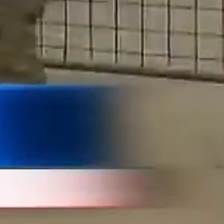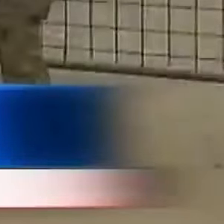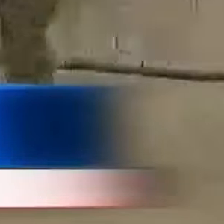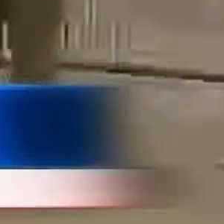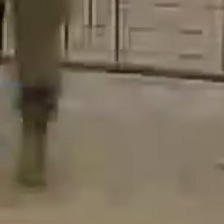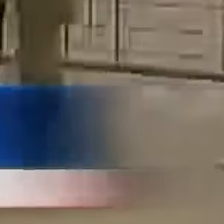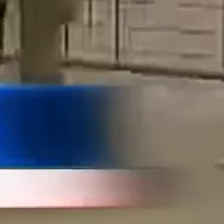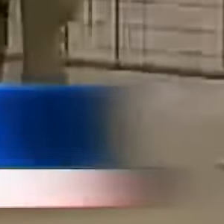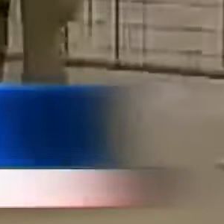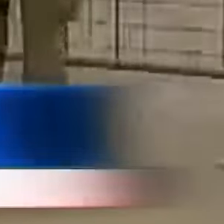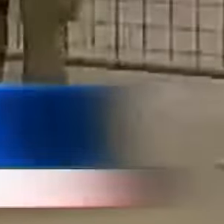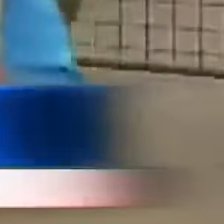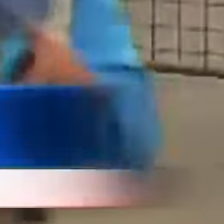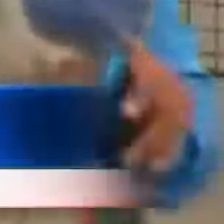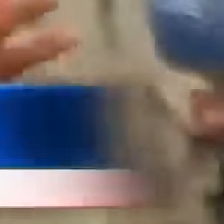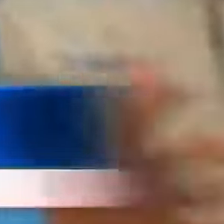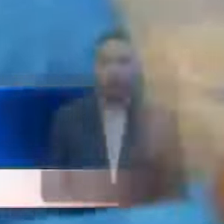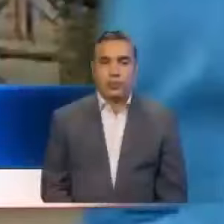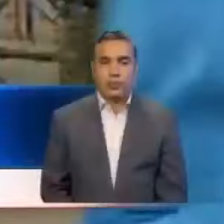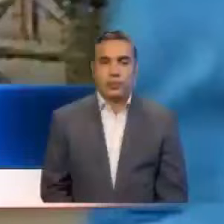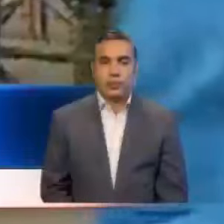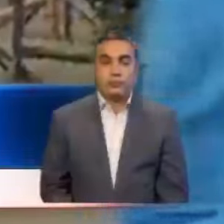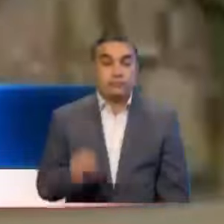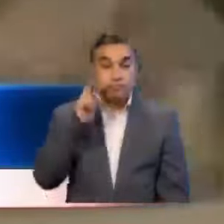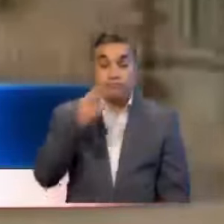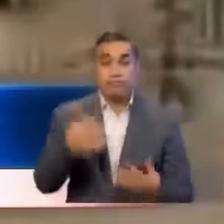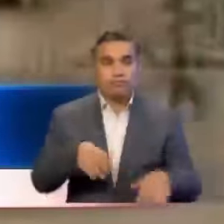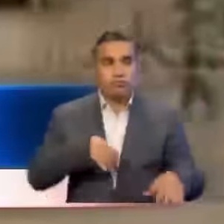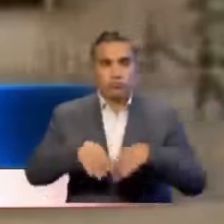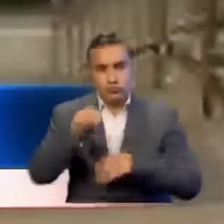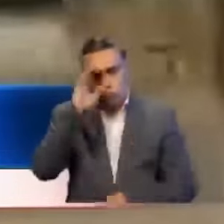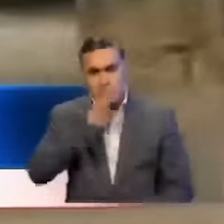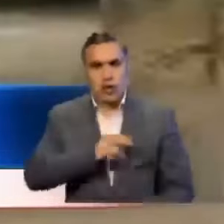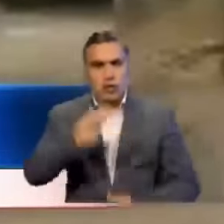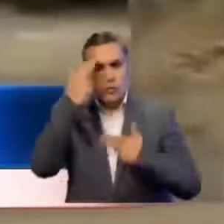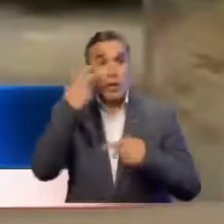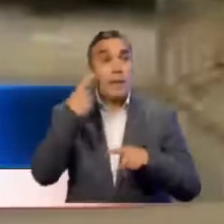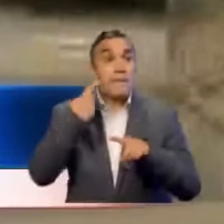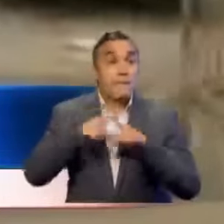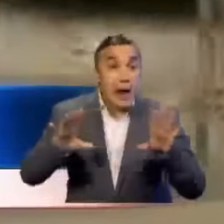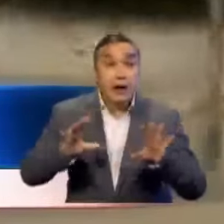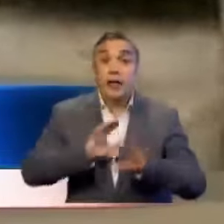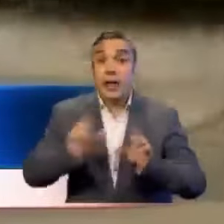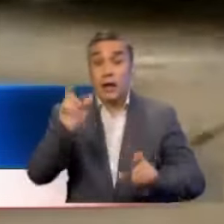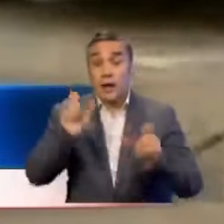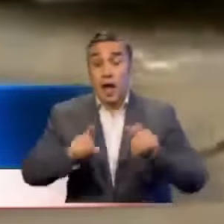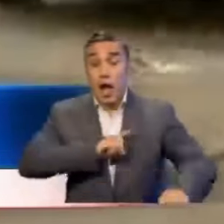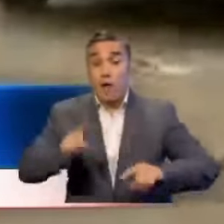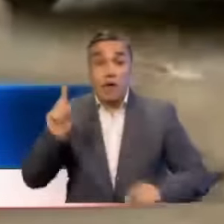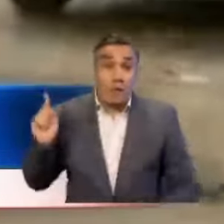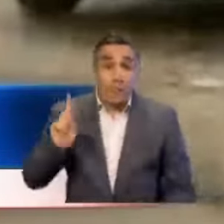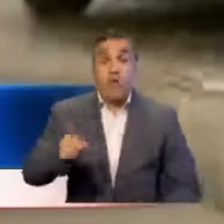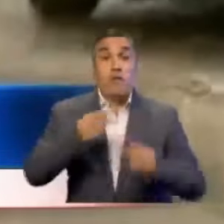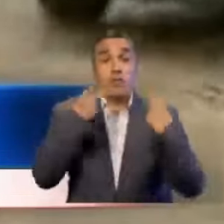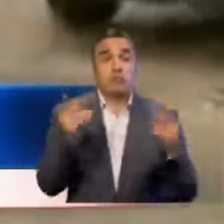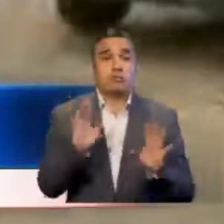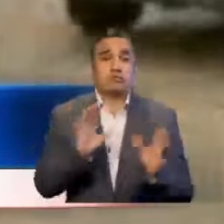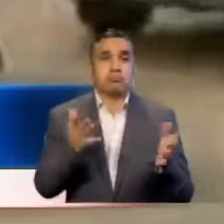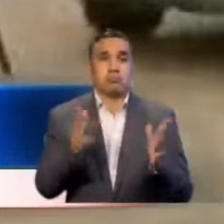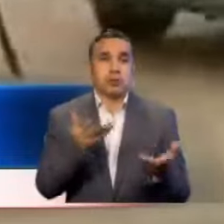esta información. Sin embargo, lo que vemos nada más es movimiento de policías, militares, pero todavía no ha salido el comandante de la